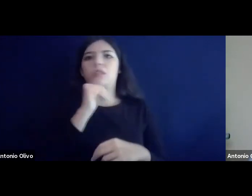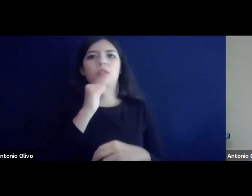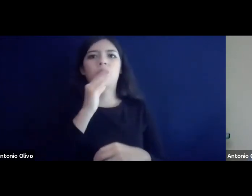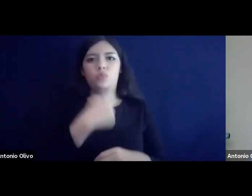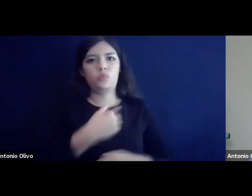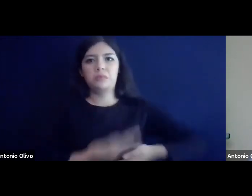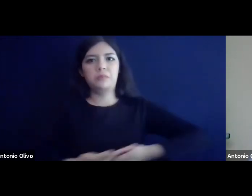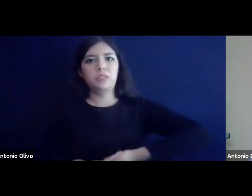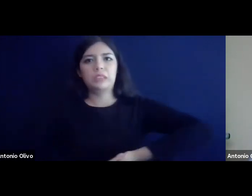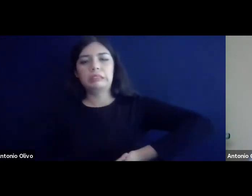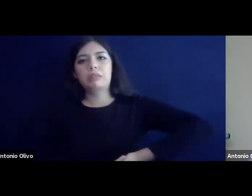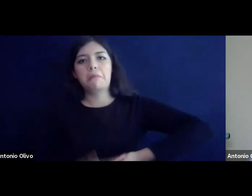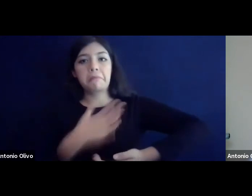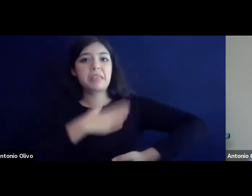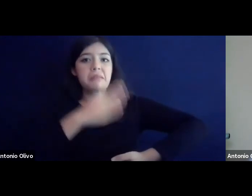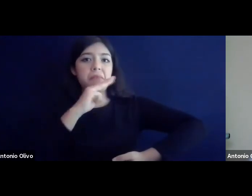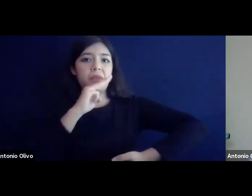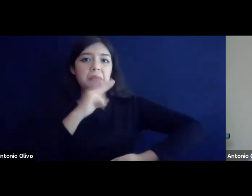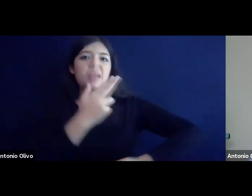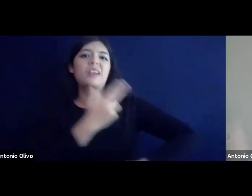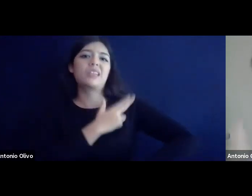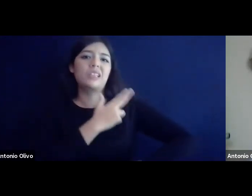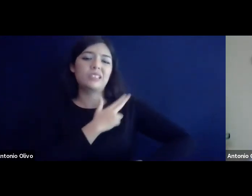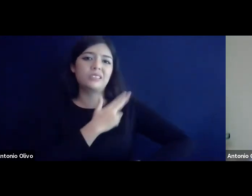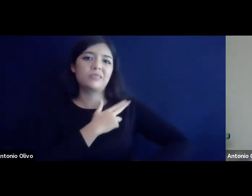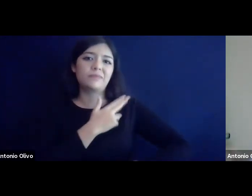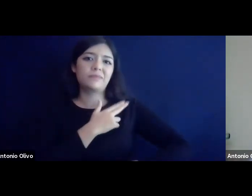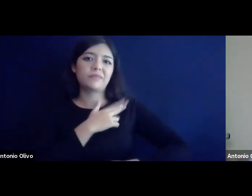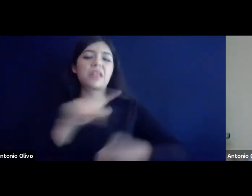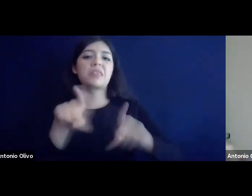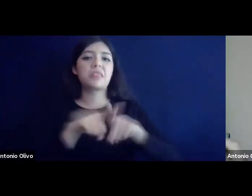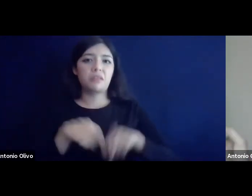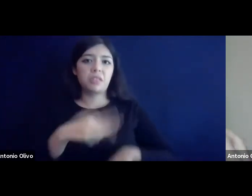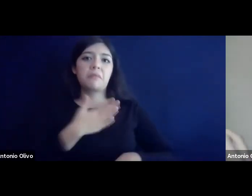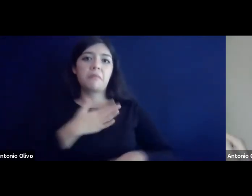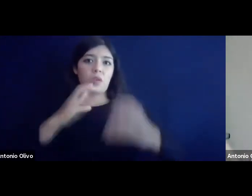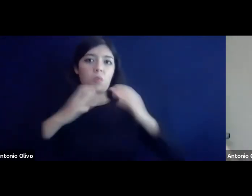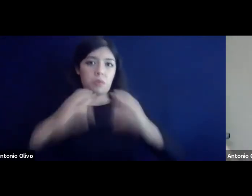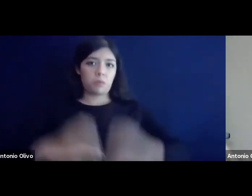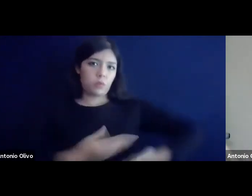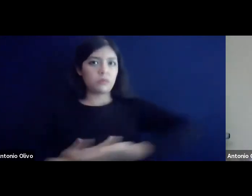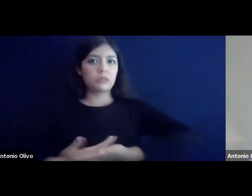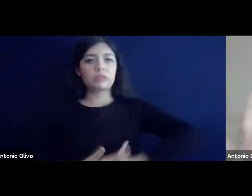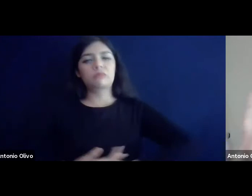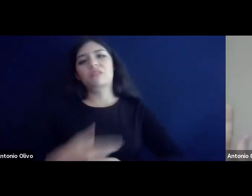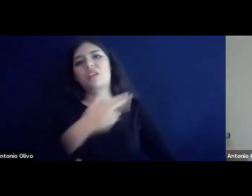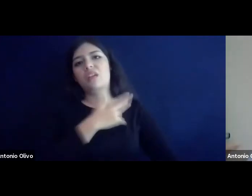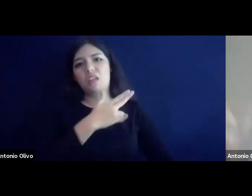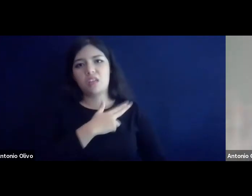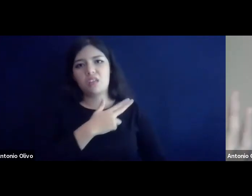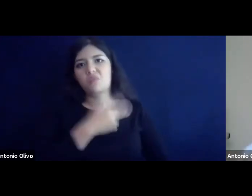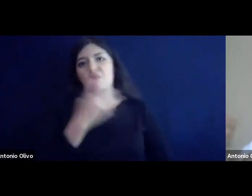me lastimaron con los forceps. Eso ocasionó una hipoxia cerebral, no